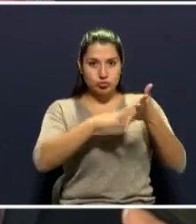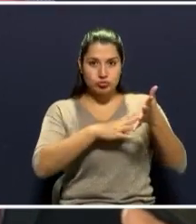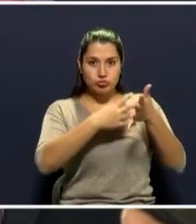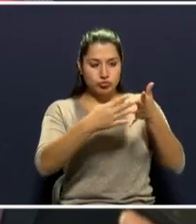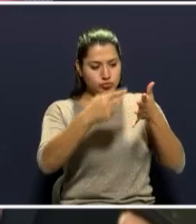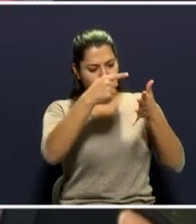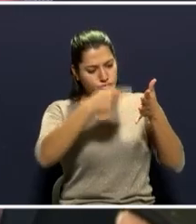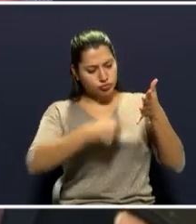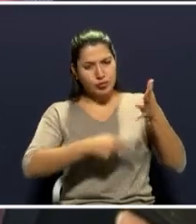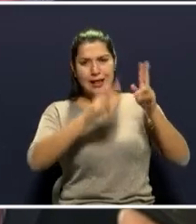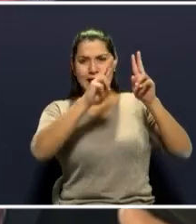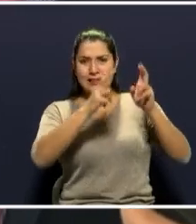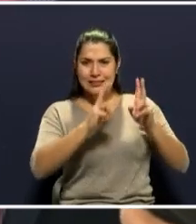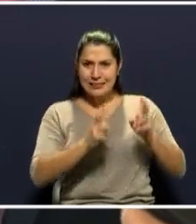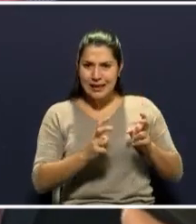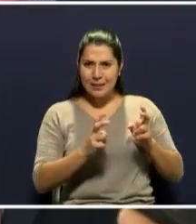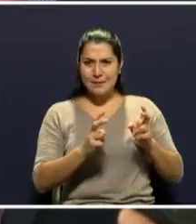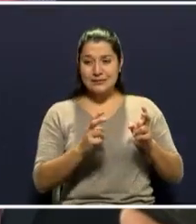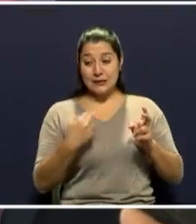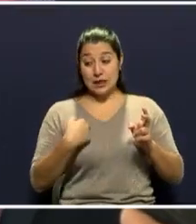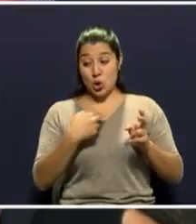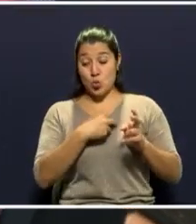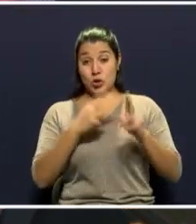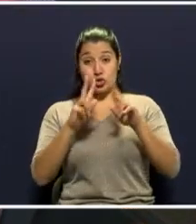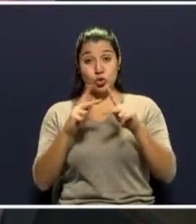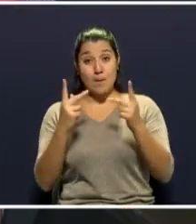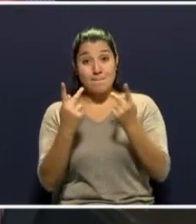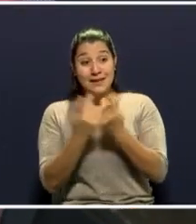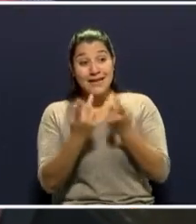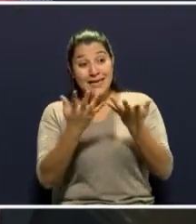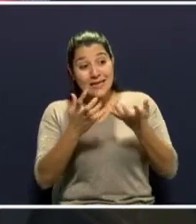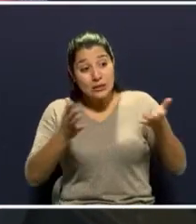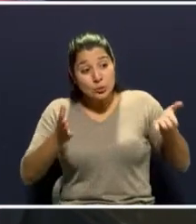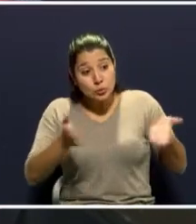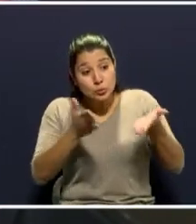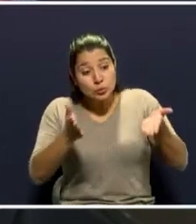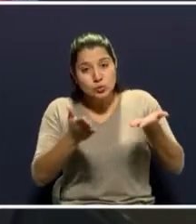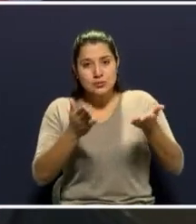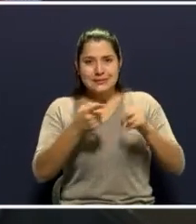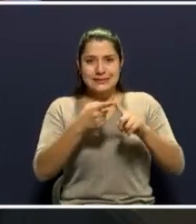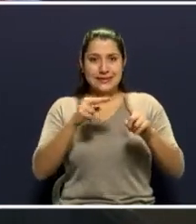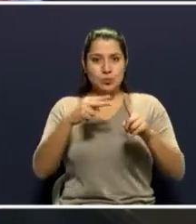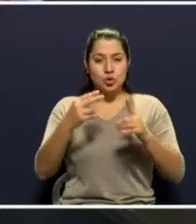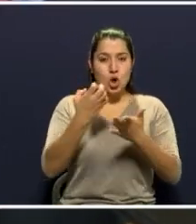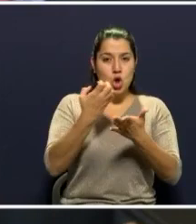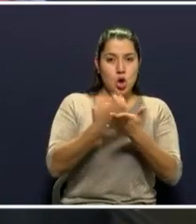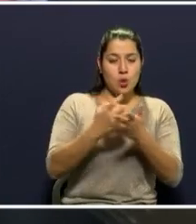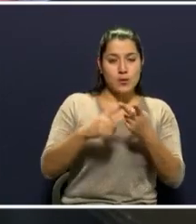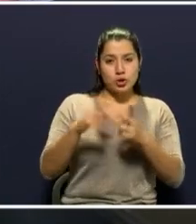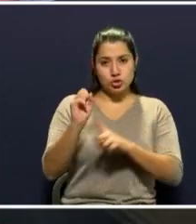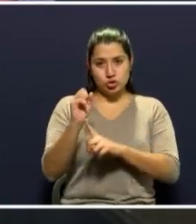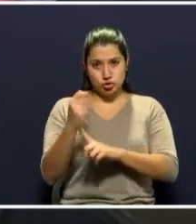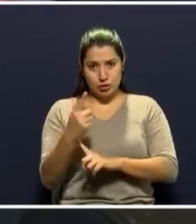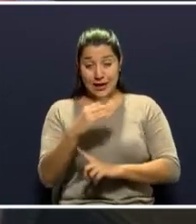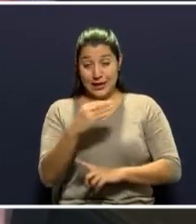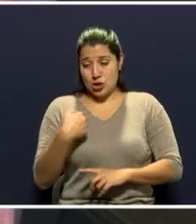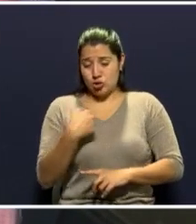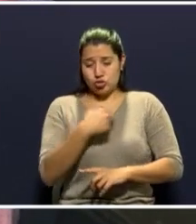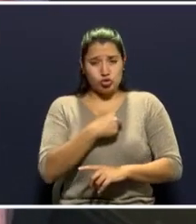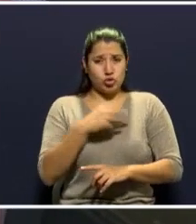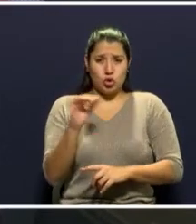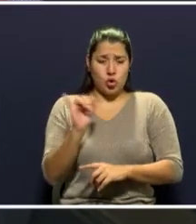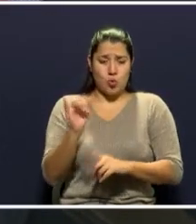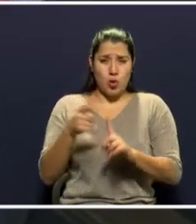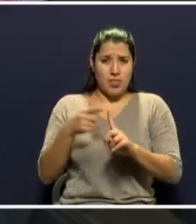el país ha venido impulsando en materia de desarrollo económico y social, y nosotros estaremos construyendo, como lo hicimos desde el primer